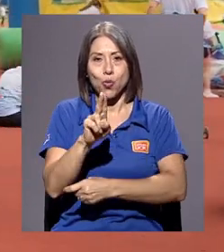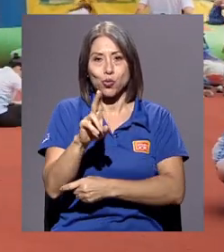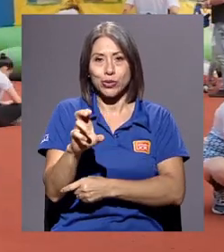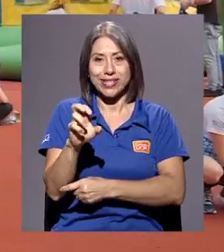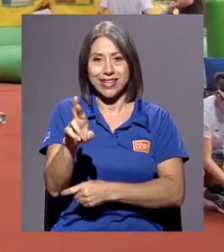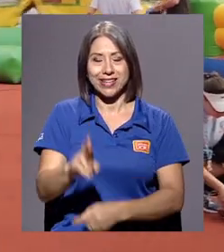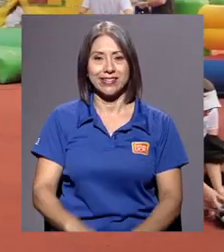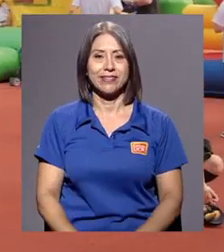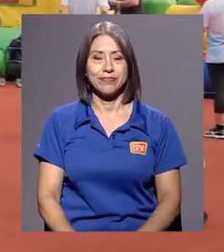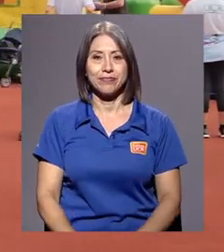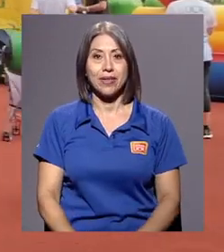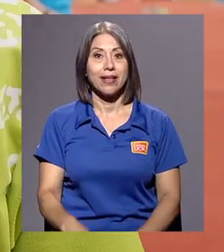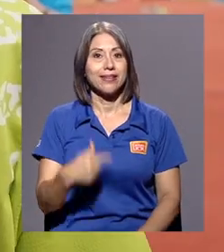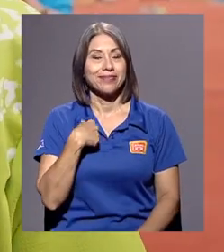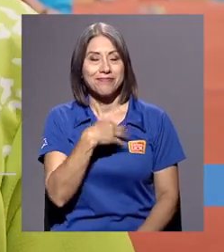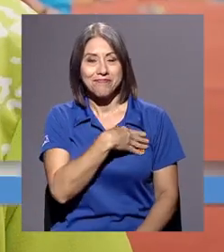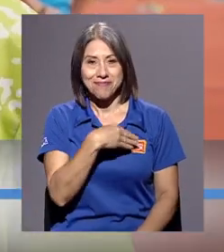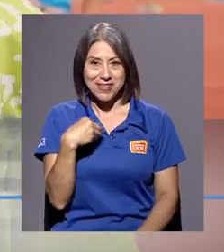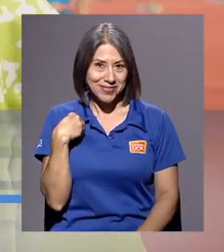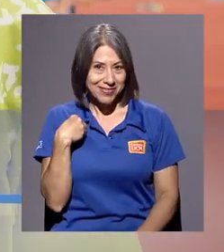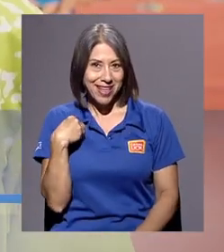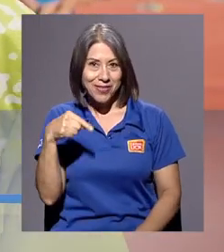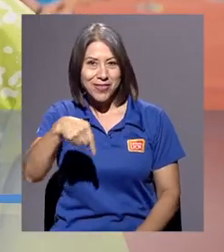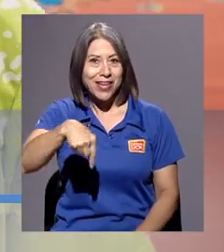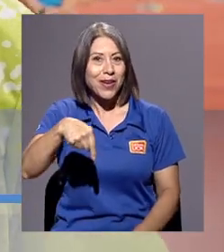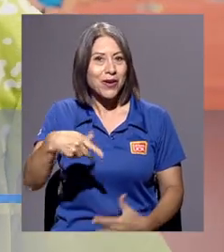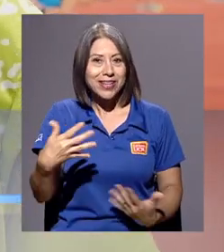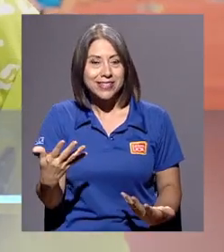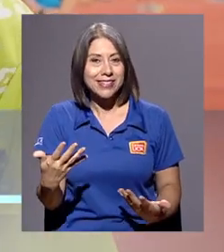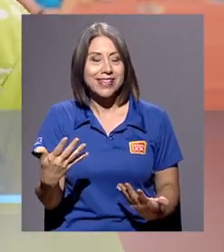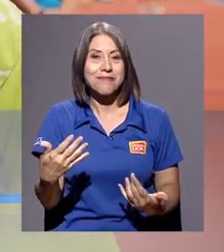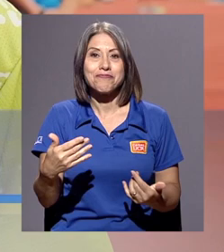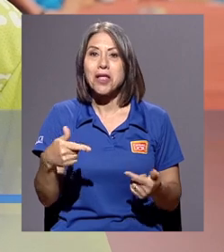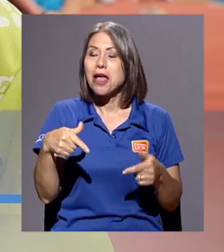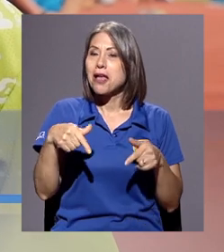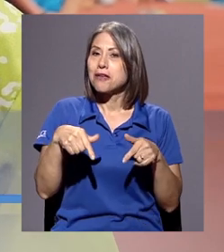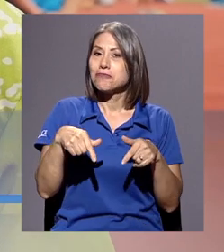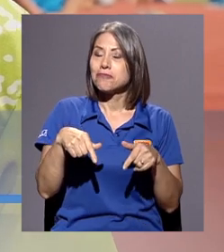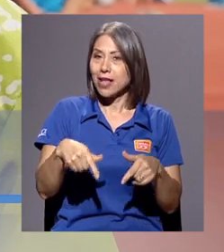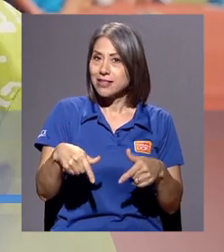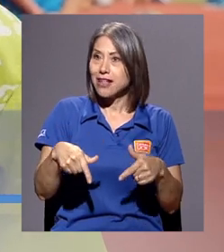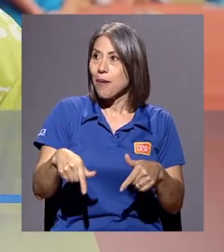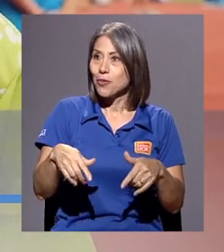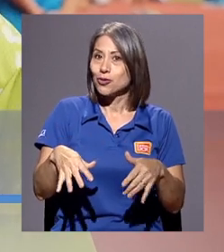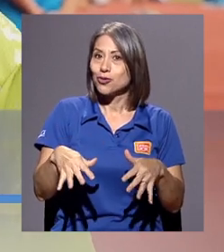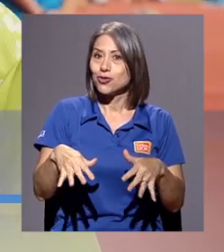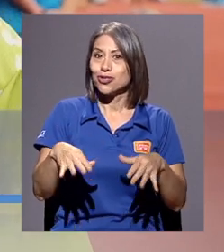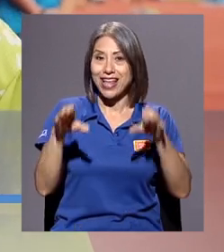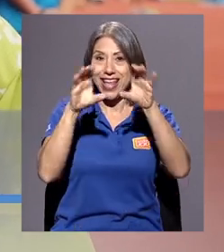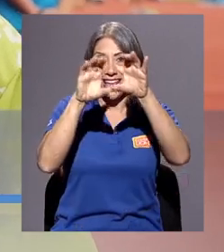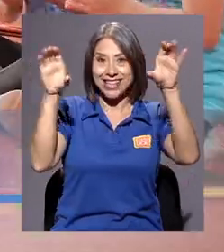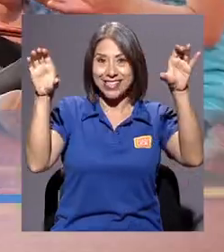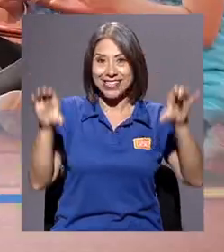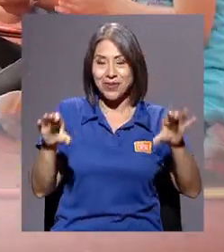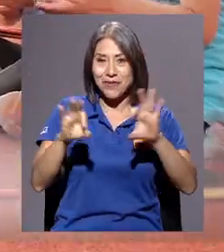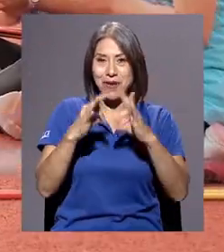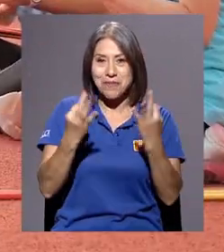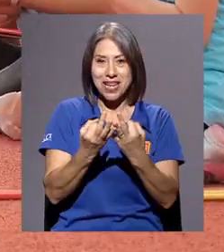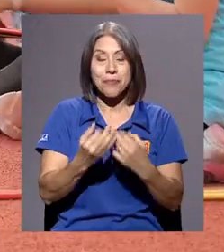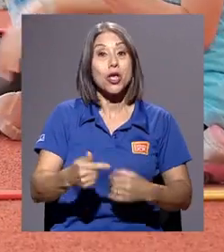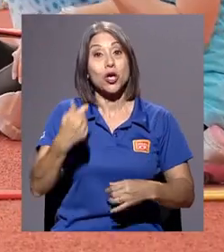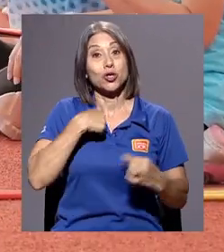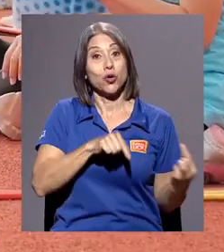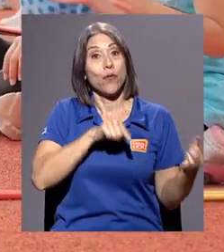Costa Rica. Lo que me ha gustado del día de hoy es que estábamos en el circo en familia.